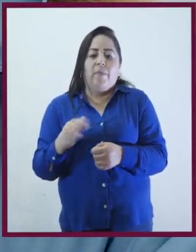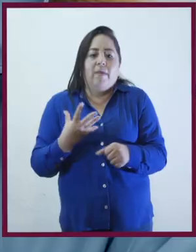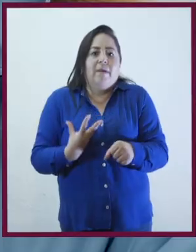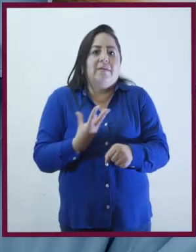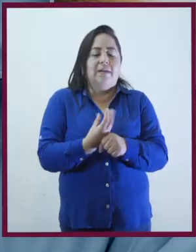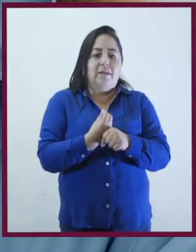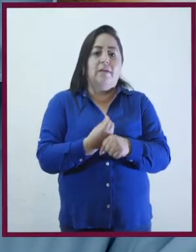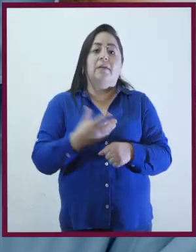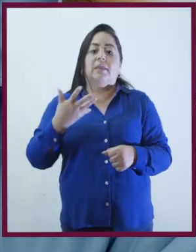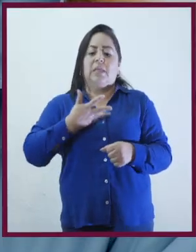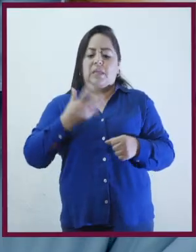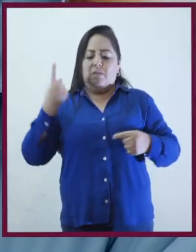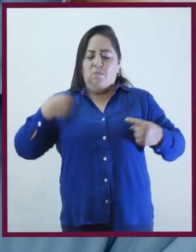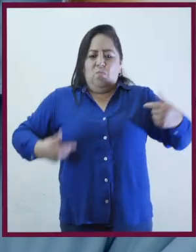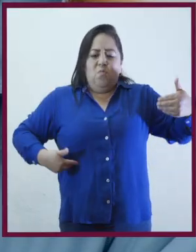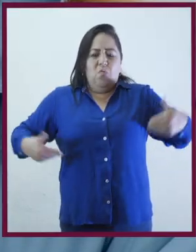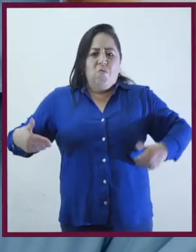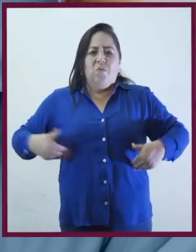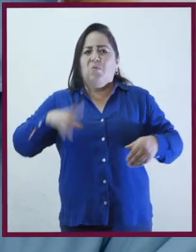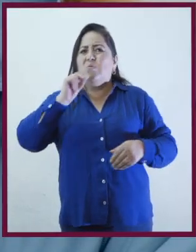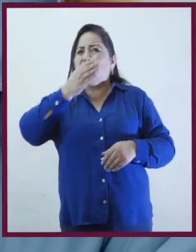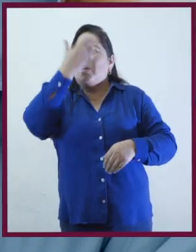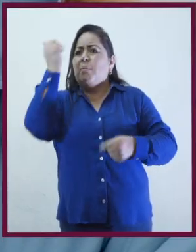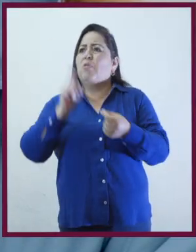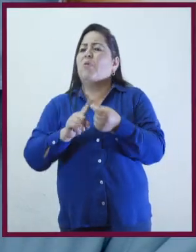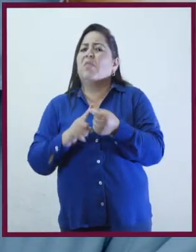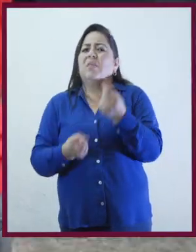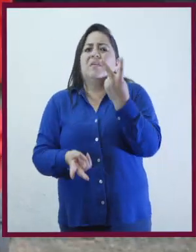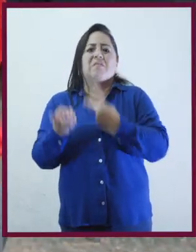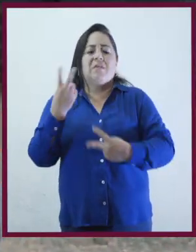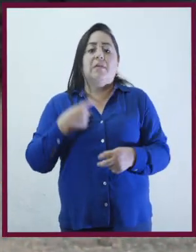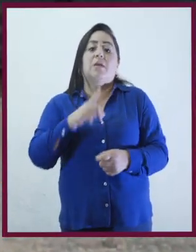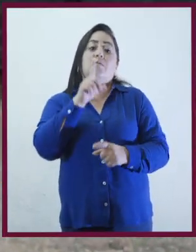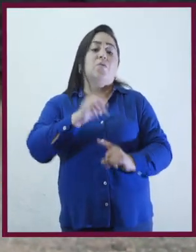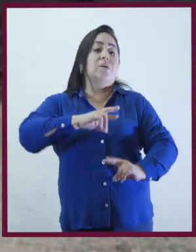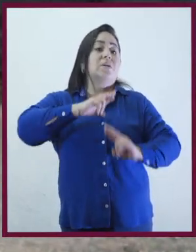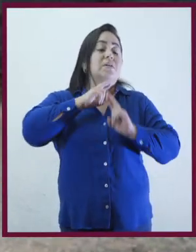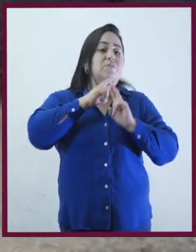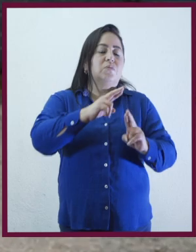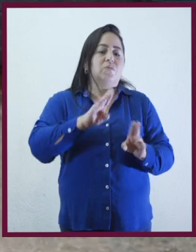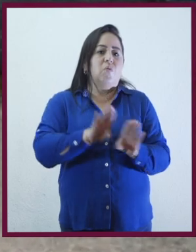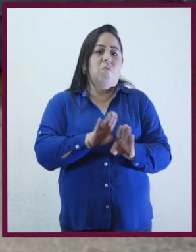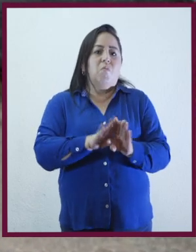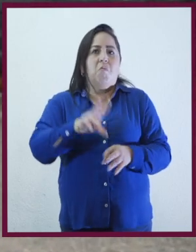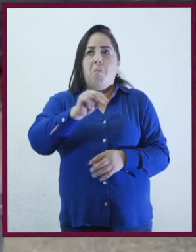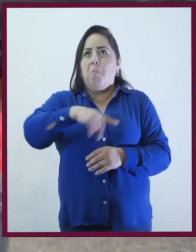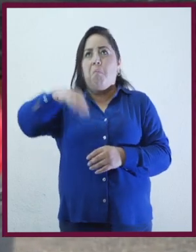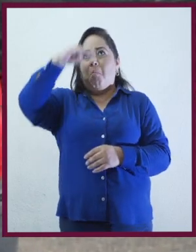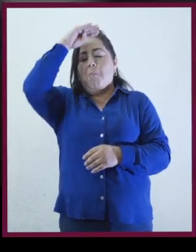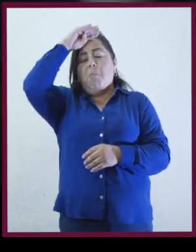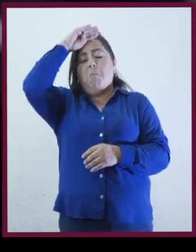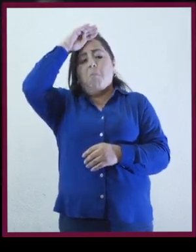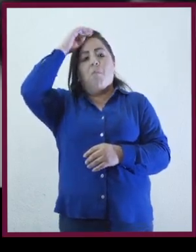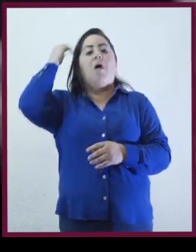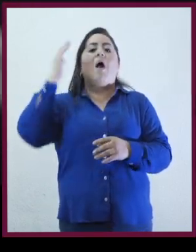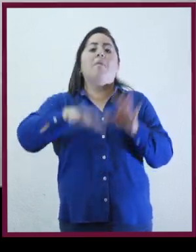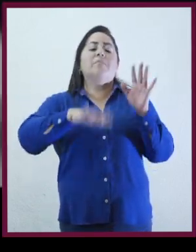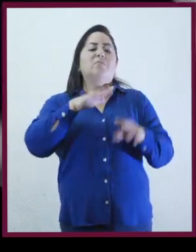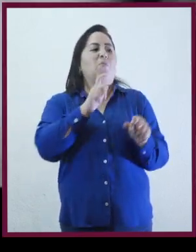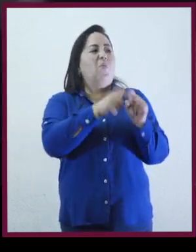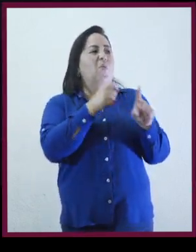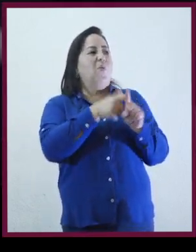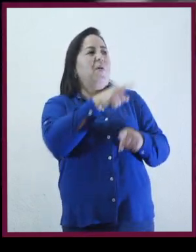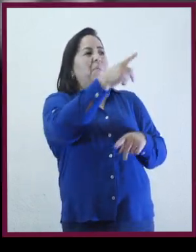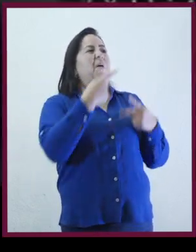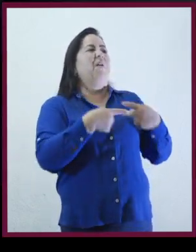resolverlo, tener una molestia y no saber de dónde viene, responder a un impulso sin pensarlo, burlarse de alguien